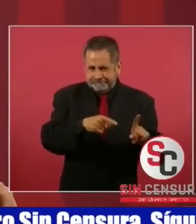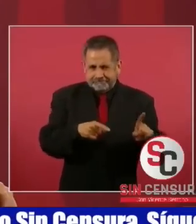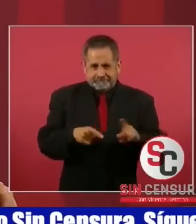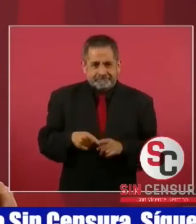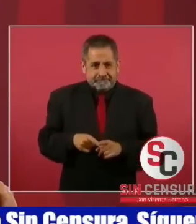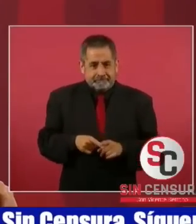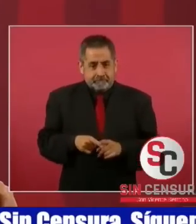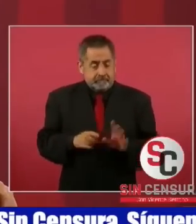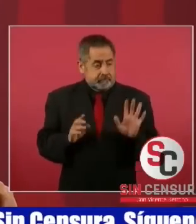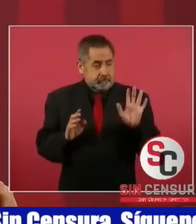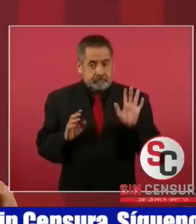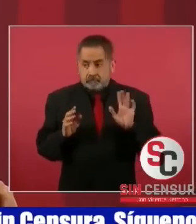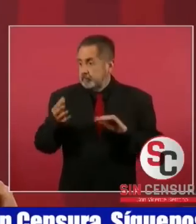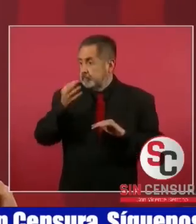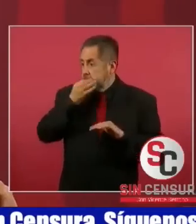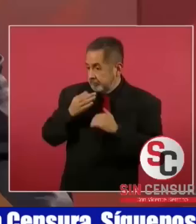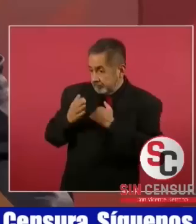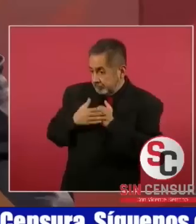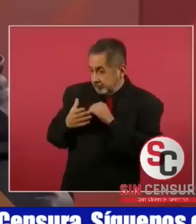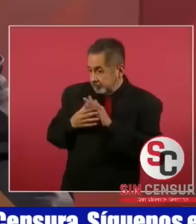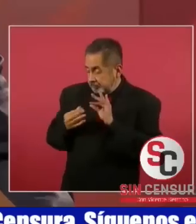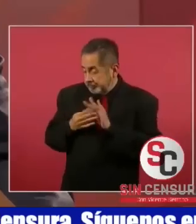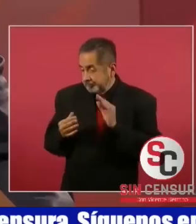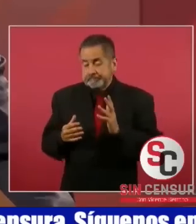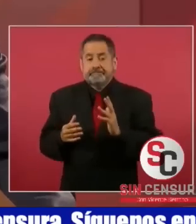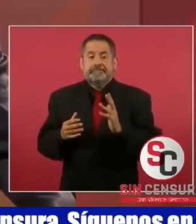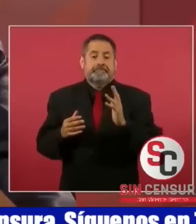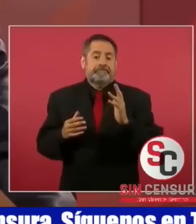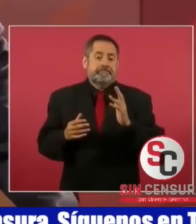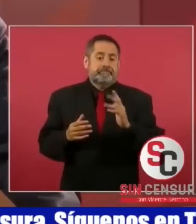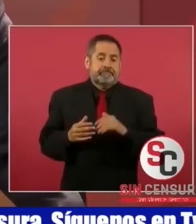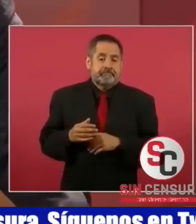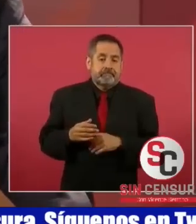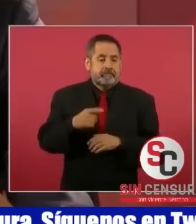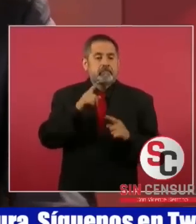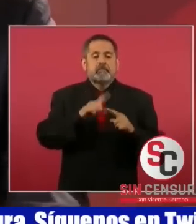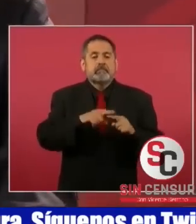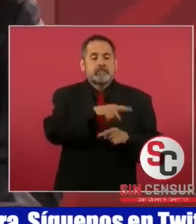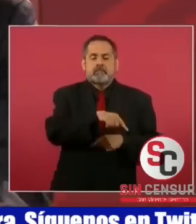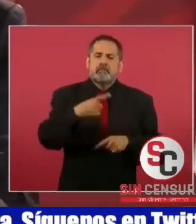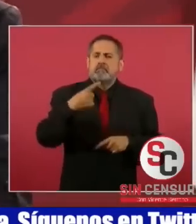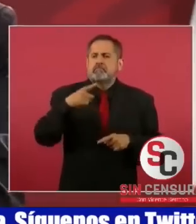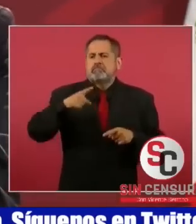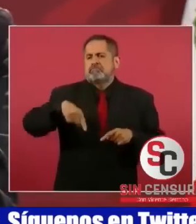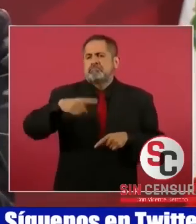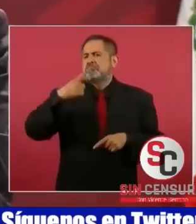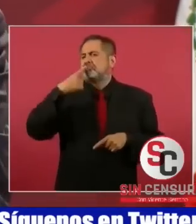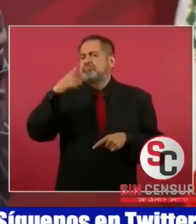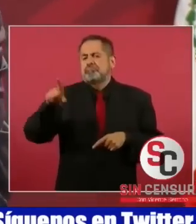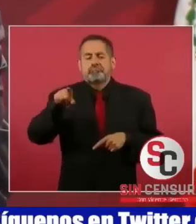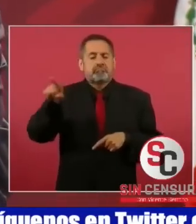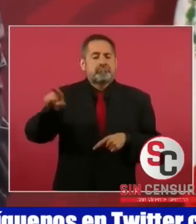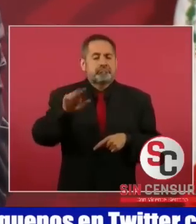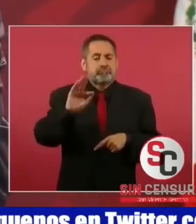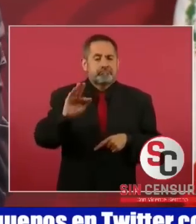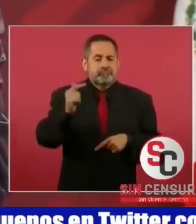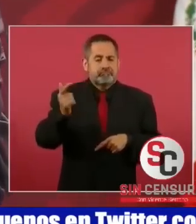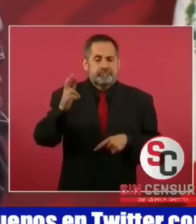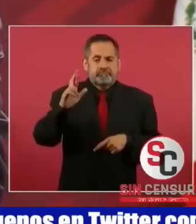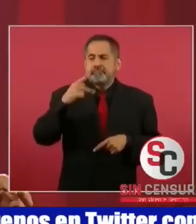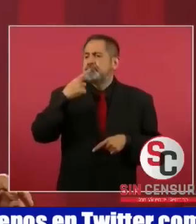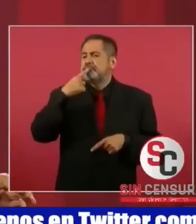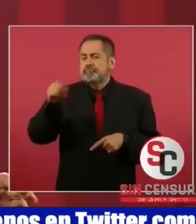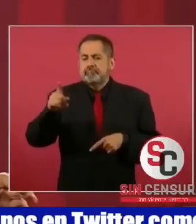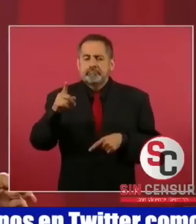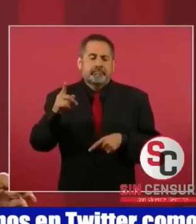hasta donde tengo información, es una denuncia de la Fiscalía o